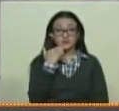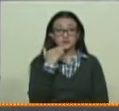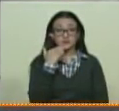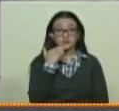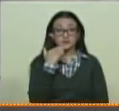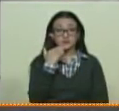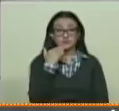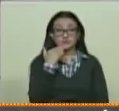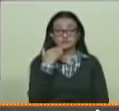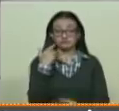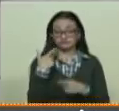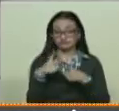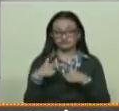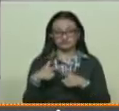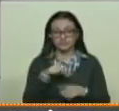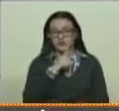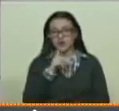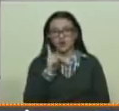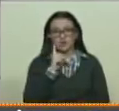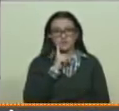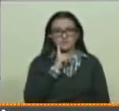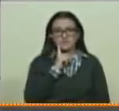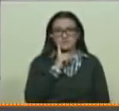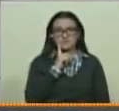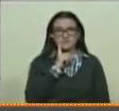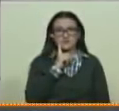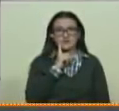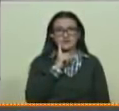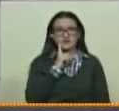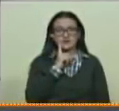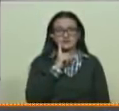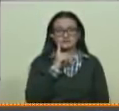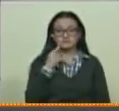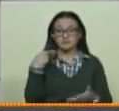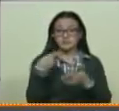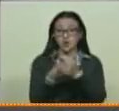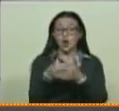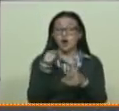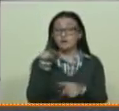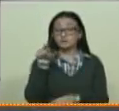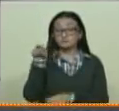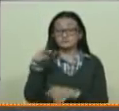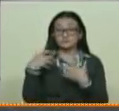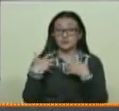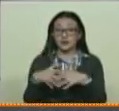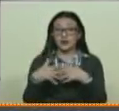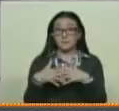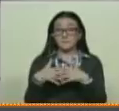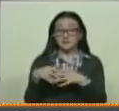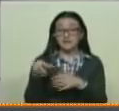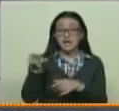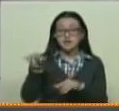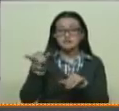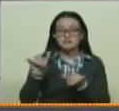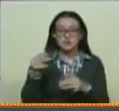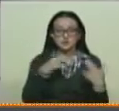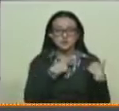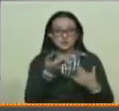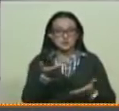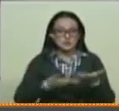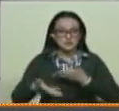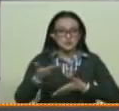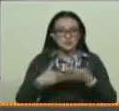LTD, Apollo Global Management, y ponían a esas empresas a negociar